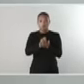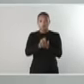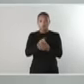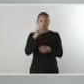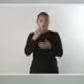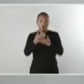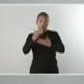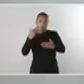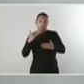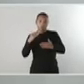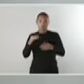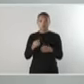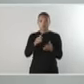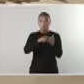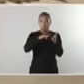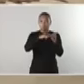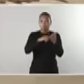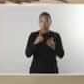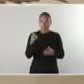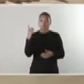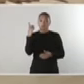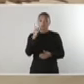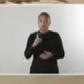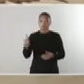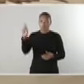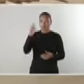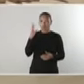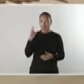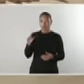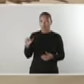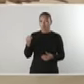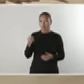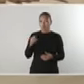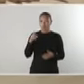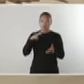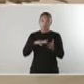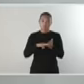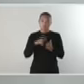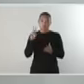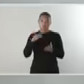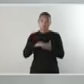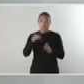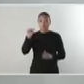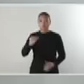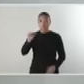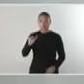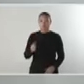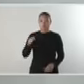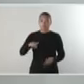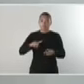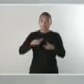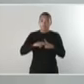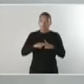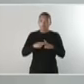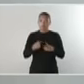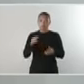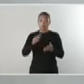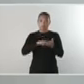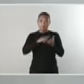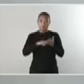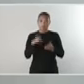a las elecciones del domingo cinco de junio de 2016 esta lección la del domingo